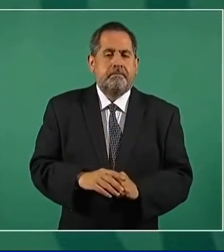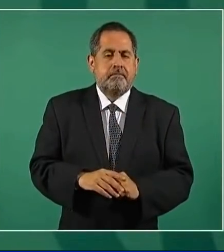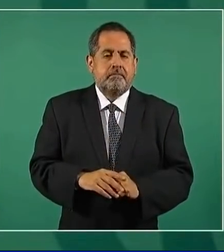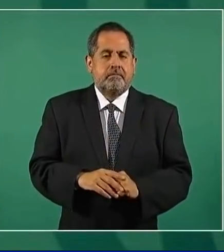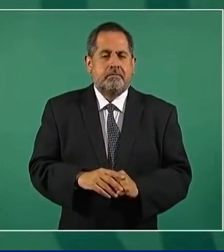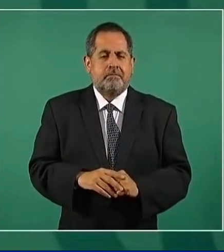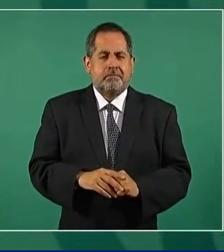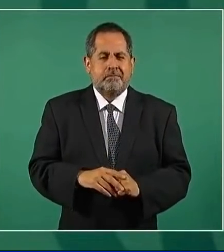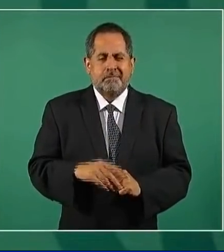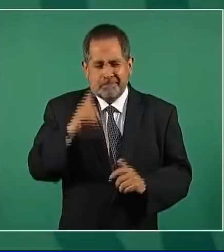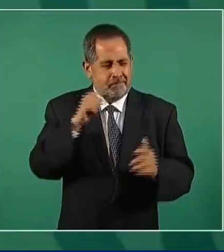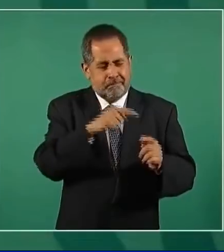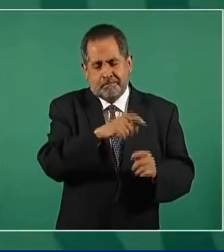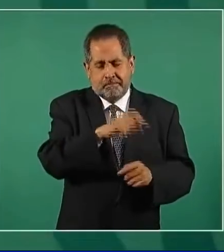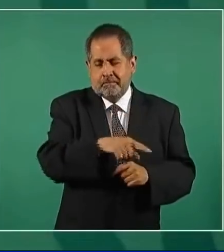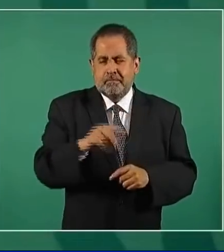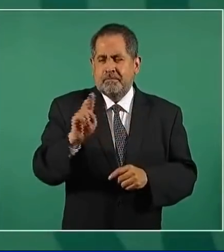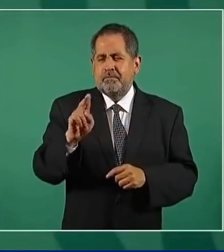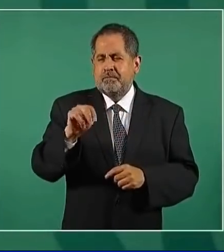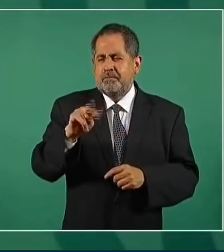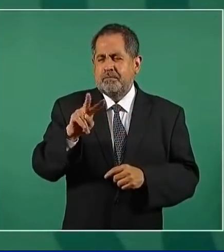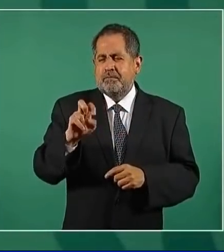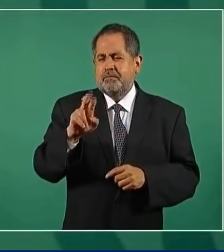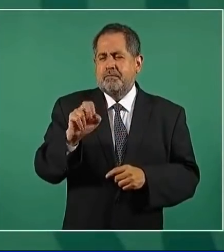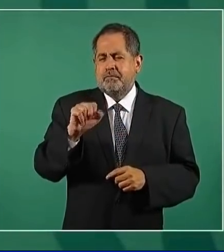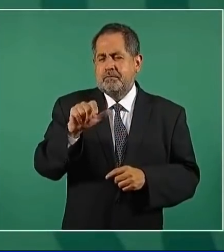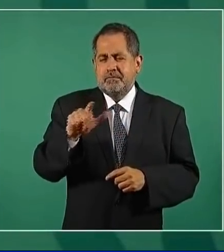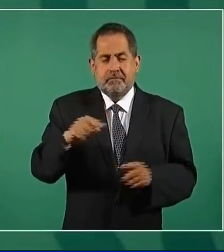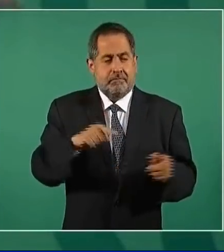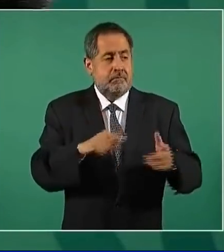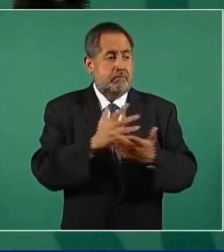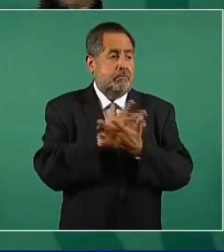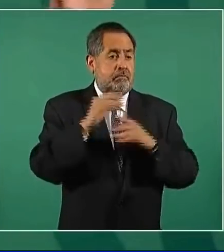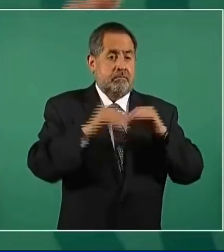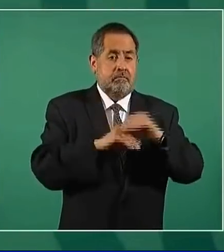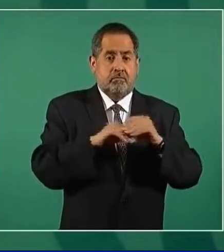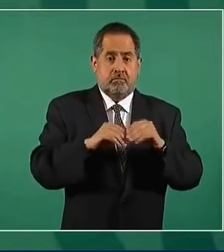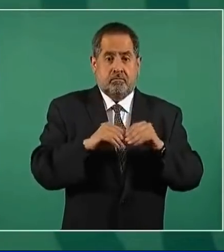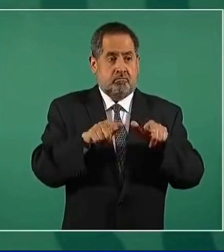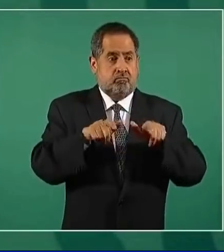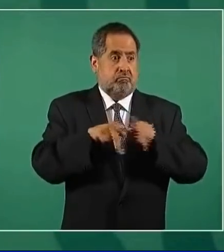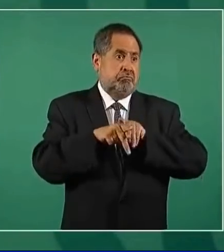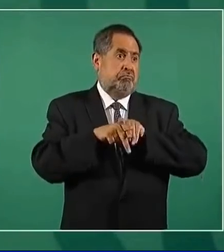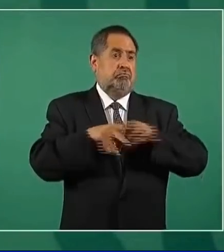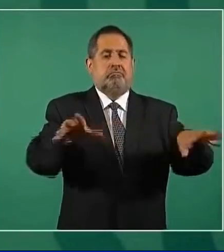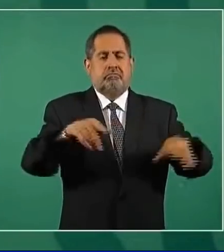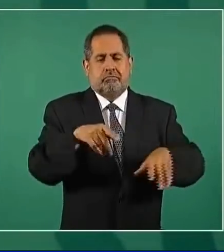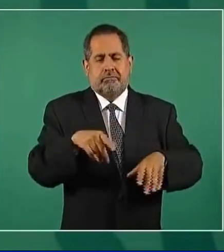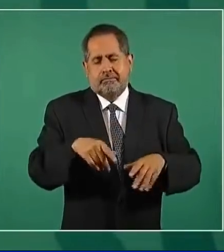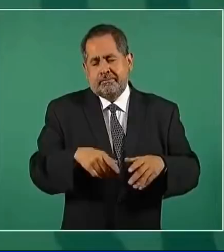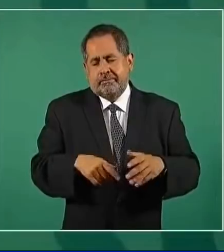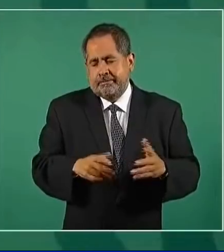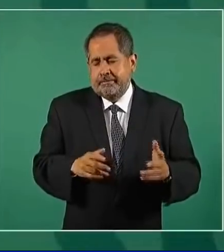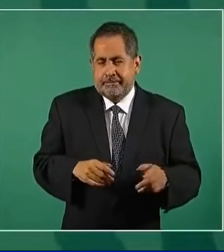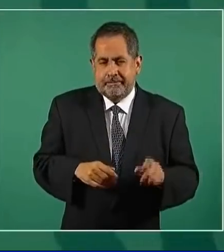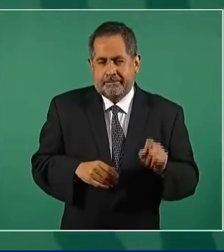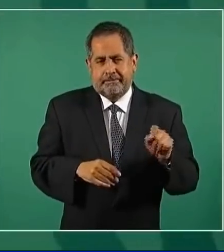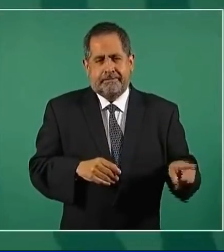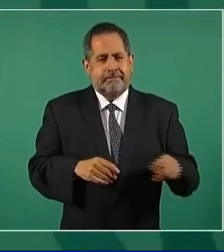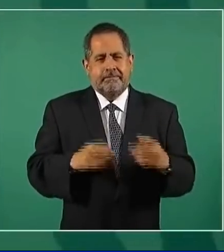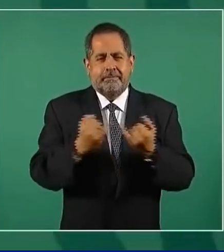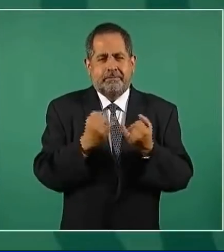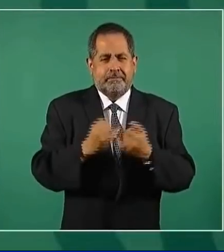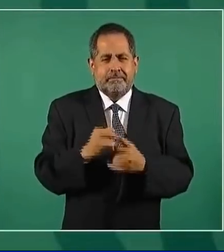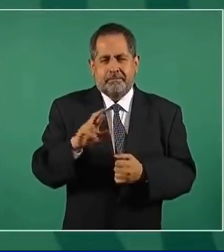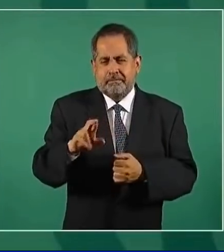como 'el universal' con esas ocho columnas pues es reforma